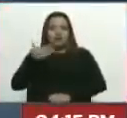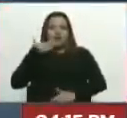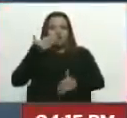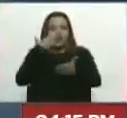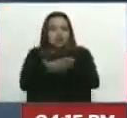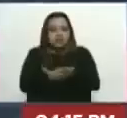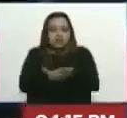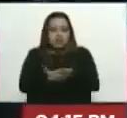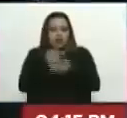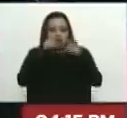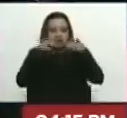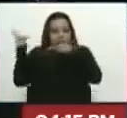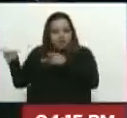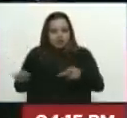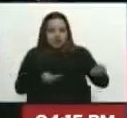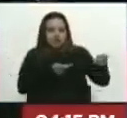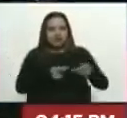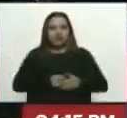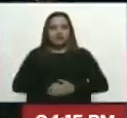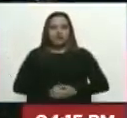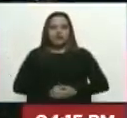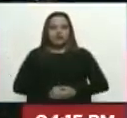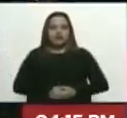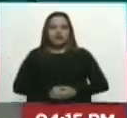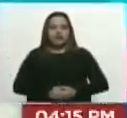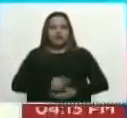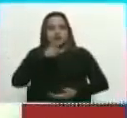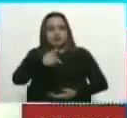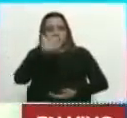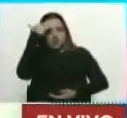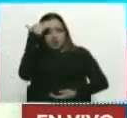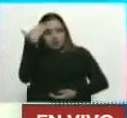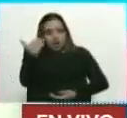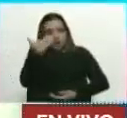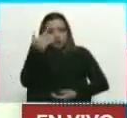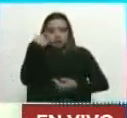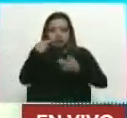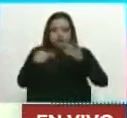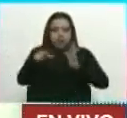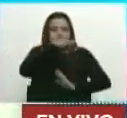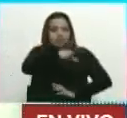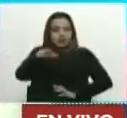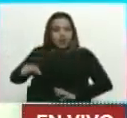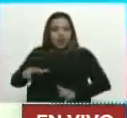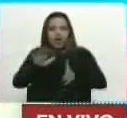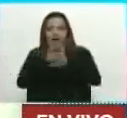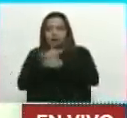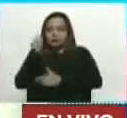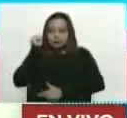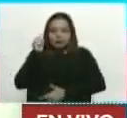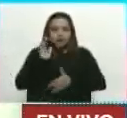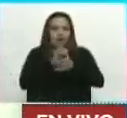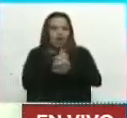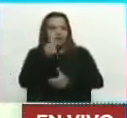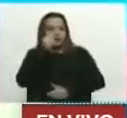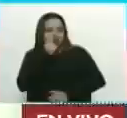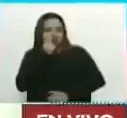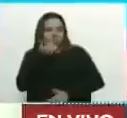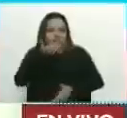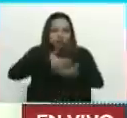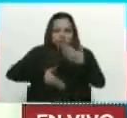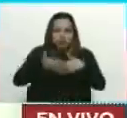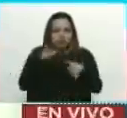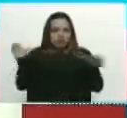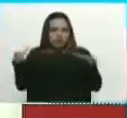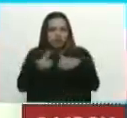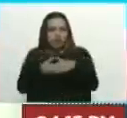esta invitación, y saludar a tantos y tantas amigas, compañeros y compañeras del Foro de